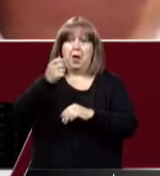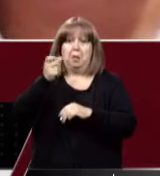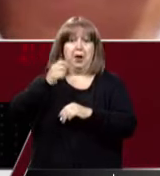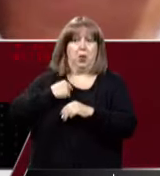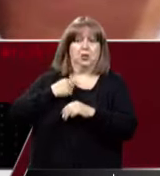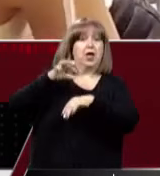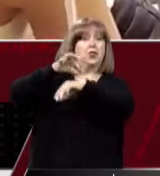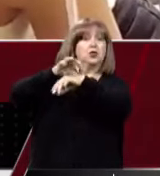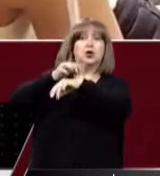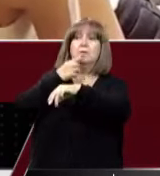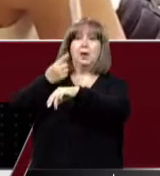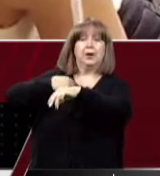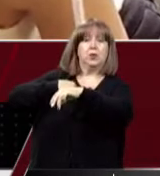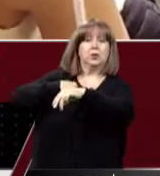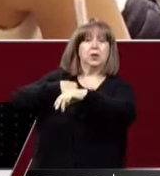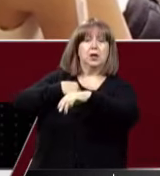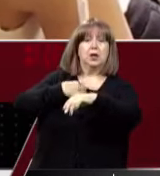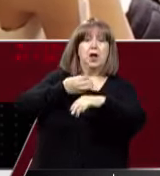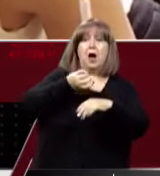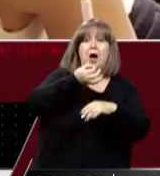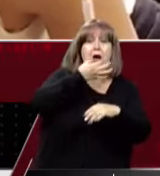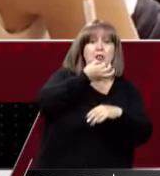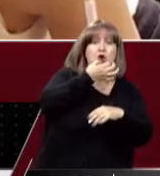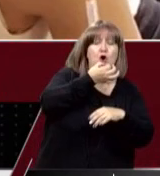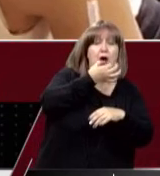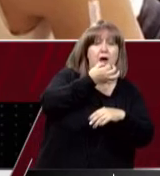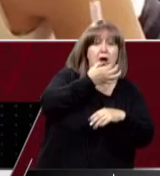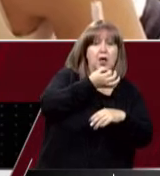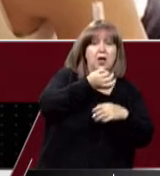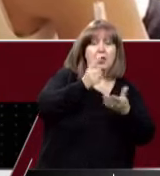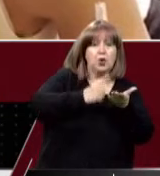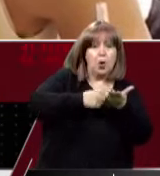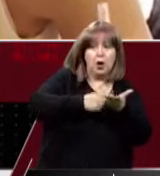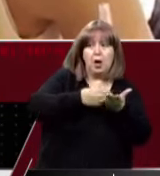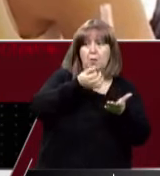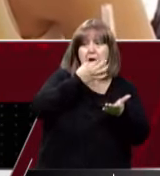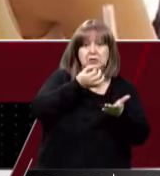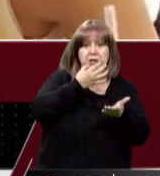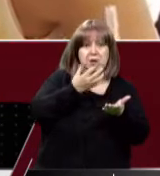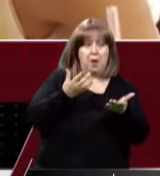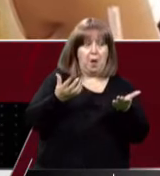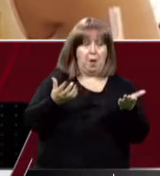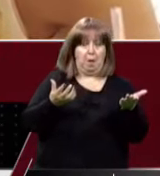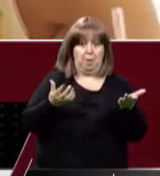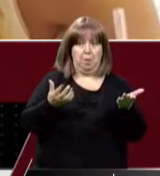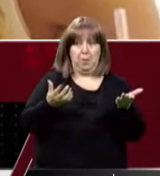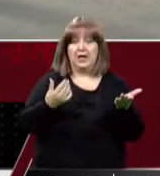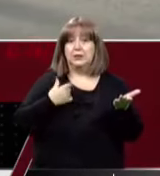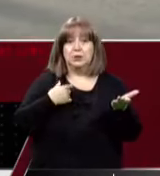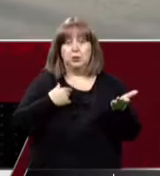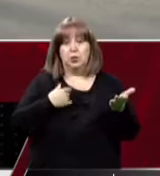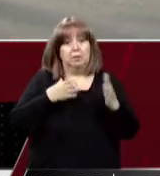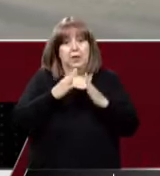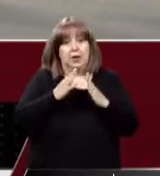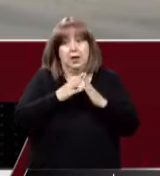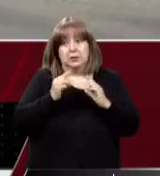había digerido alguna droga, algo que estuviera al alcance de él. Y como te dije, en mi casa no,